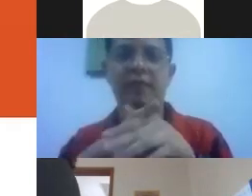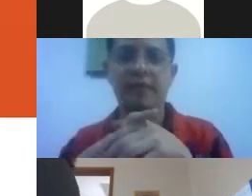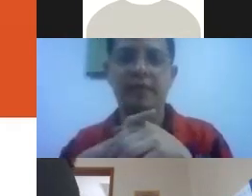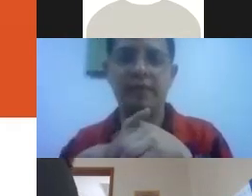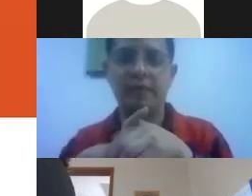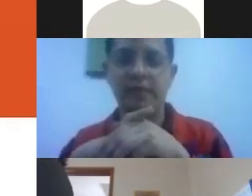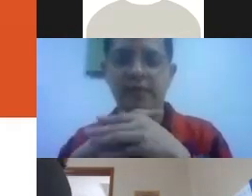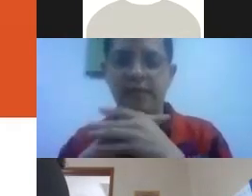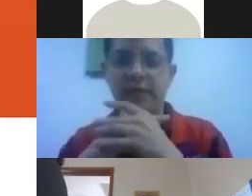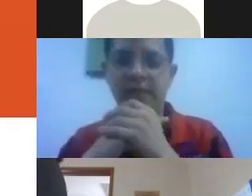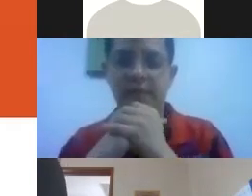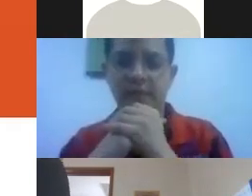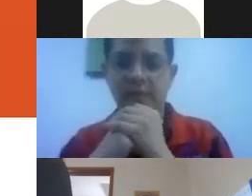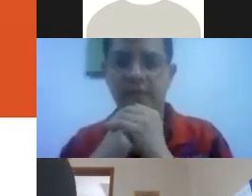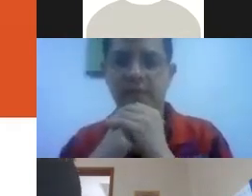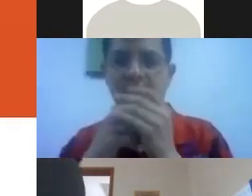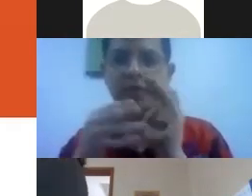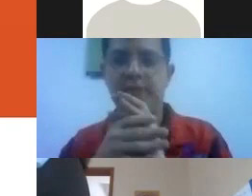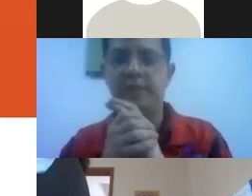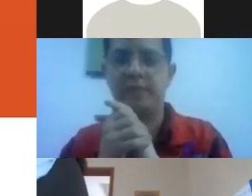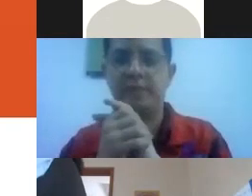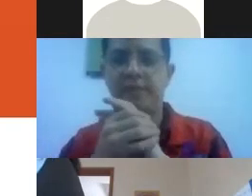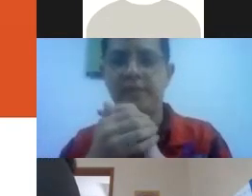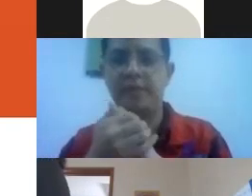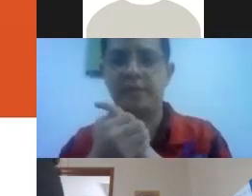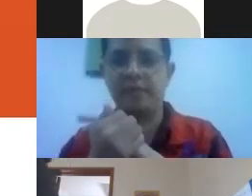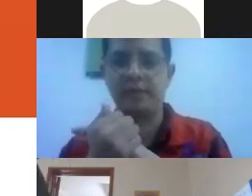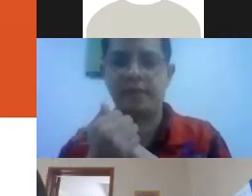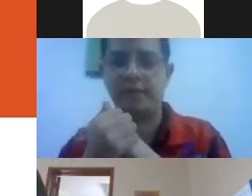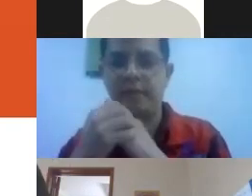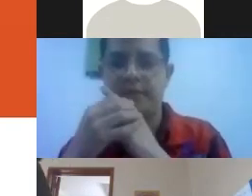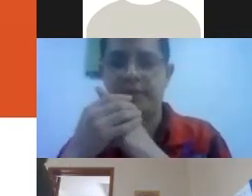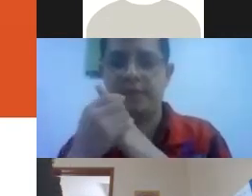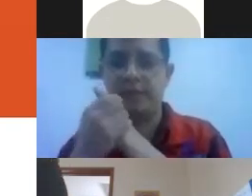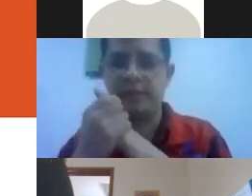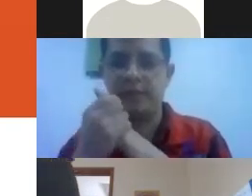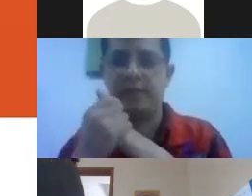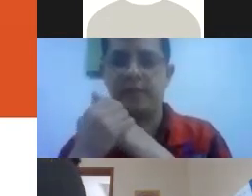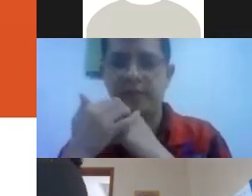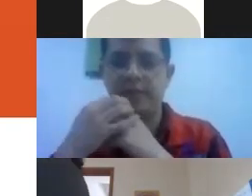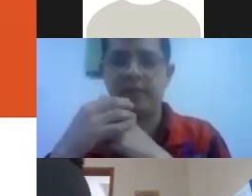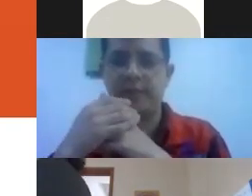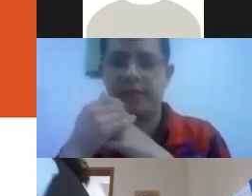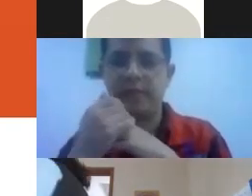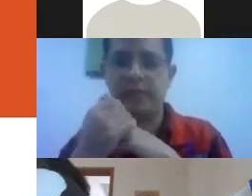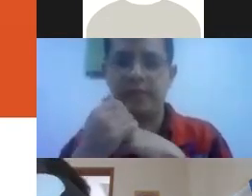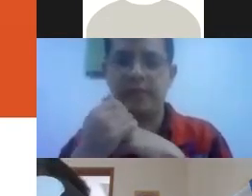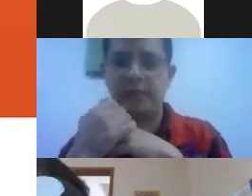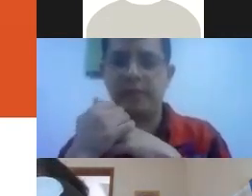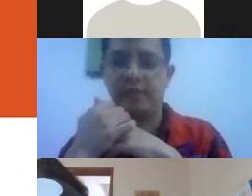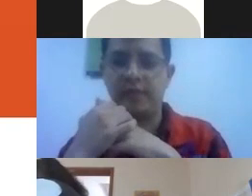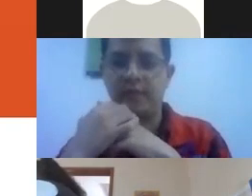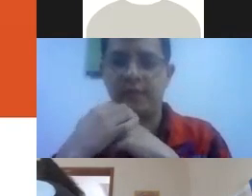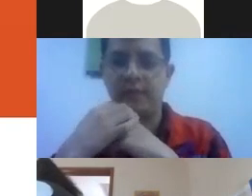yo creería que más que, digo, como valoración inicial, más que